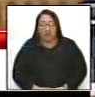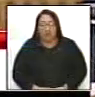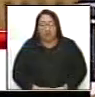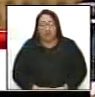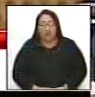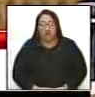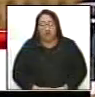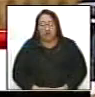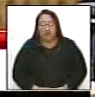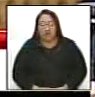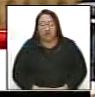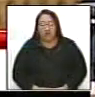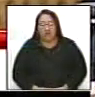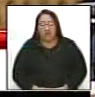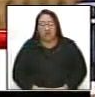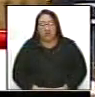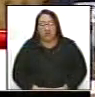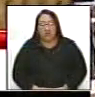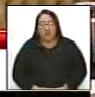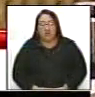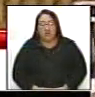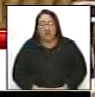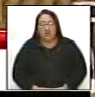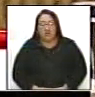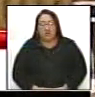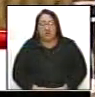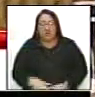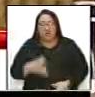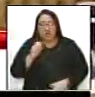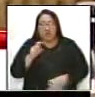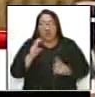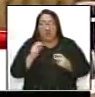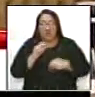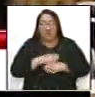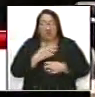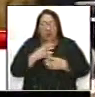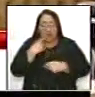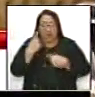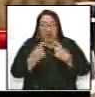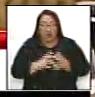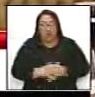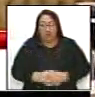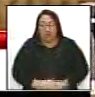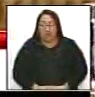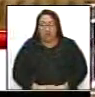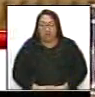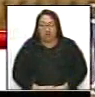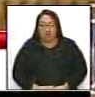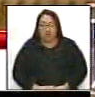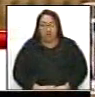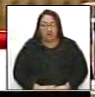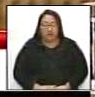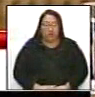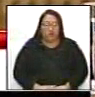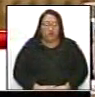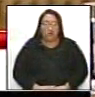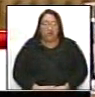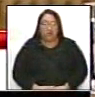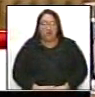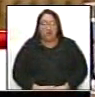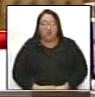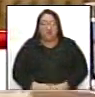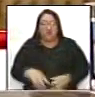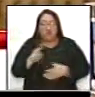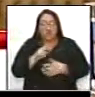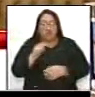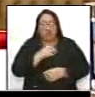el ministro del Interior, que es el tema de la delincuencia. voy a leer lo que dice acá, y lo dice el